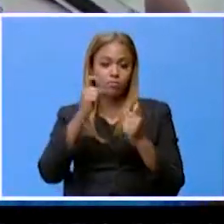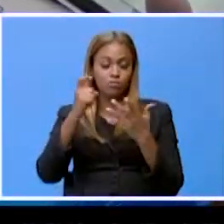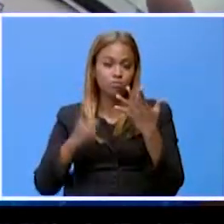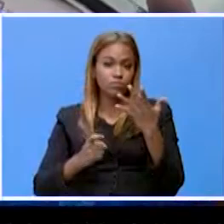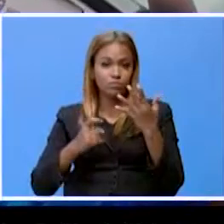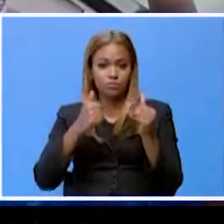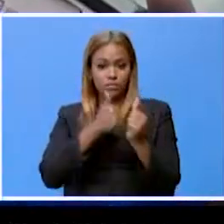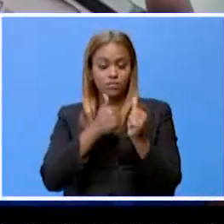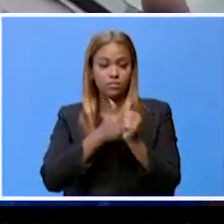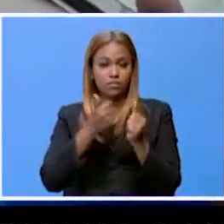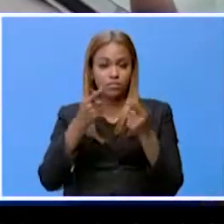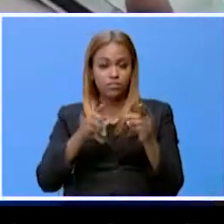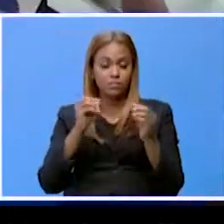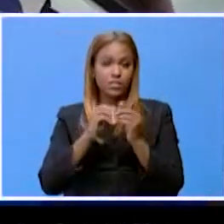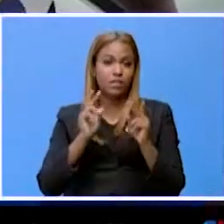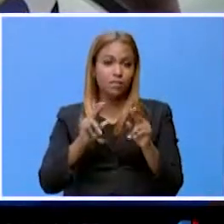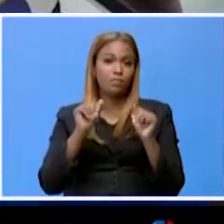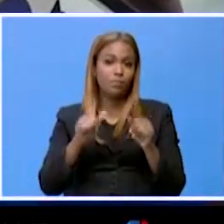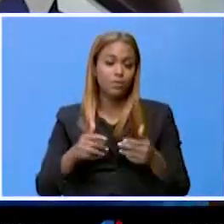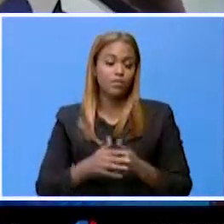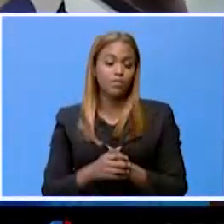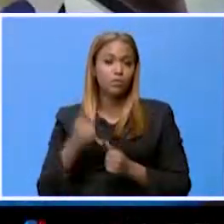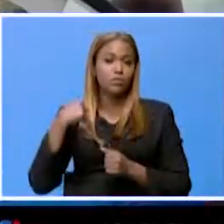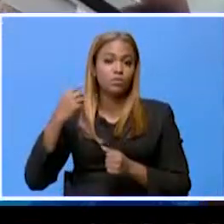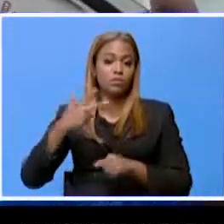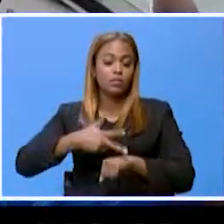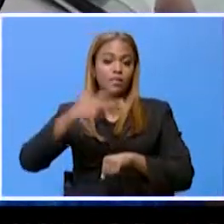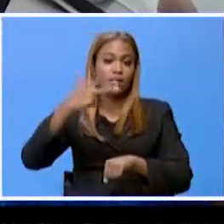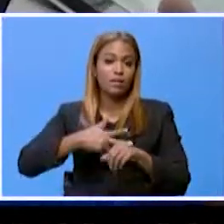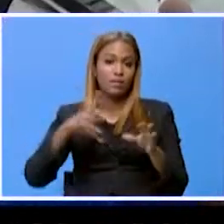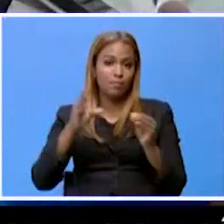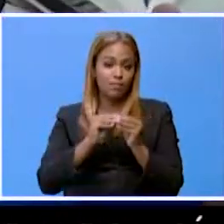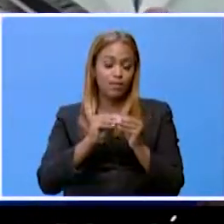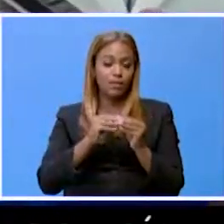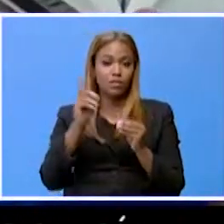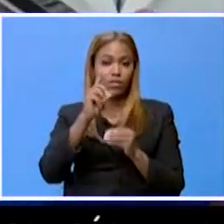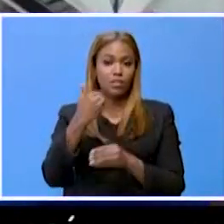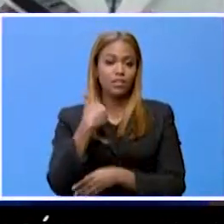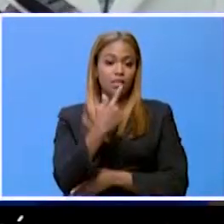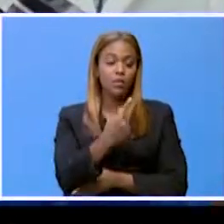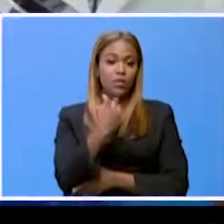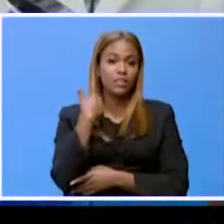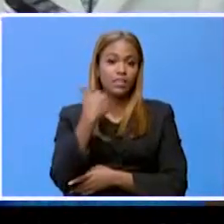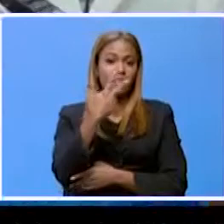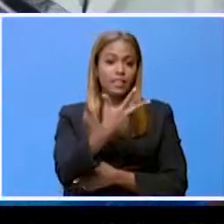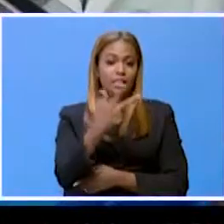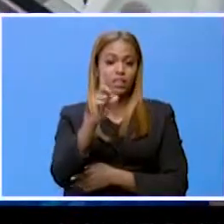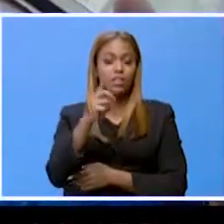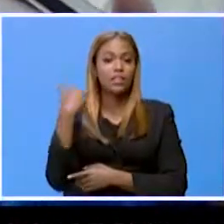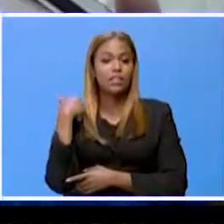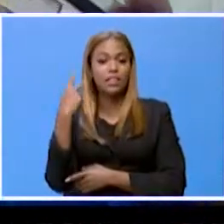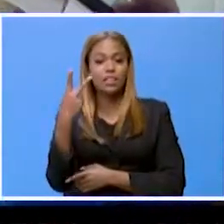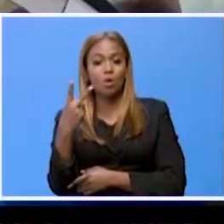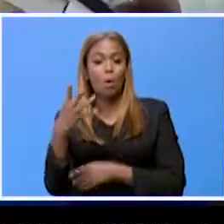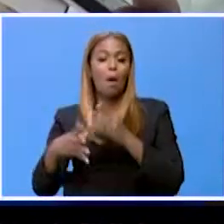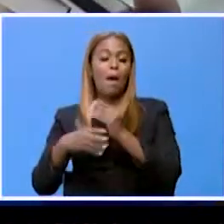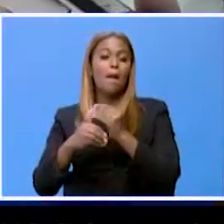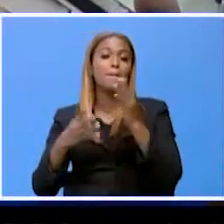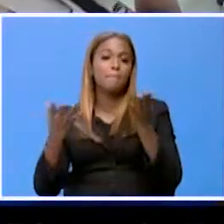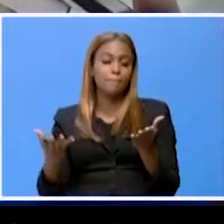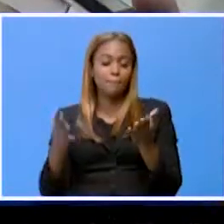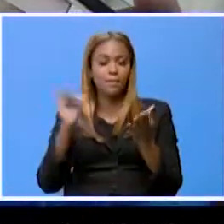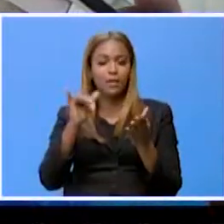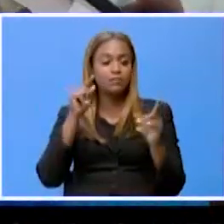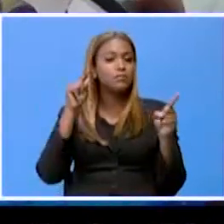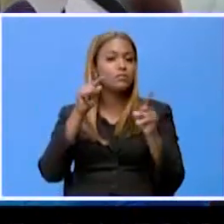de egresarlo lo más rápido posible. Hemos triplicado a cada, donde hay uno hemos puesto tres, donde hay dos hemos puesto, y así con la finalidad primordialmente en